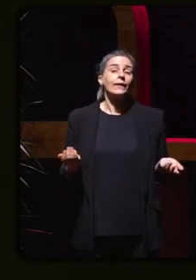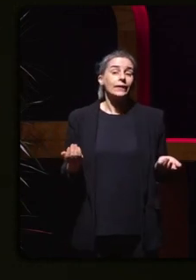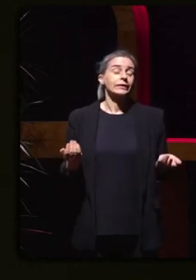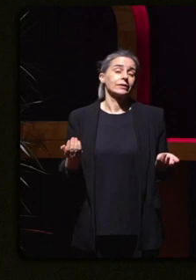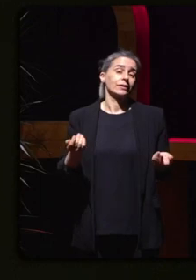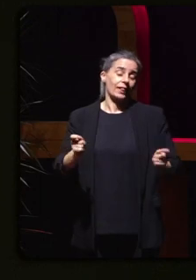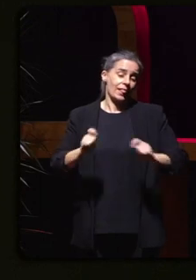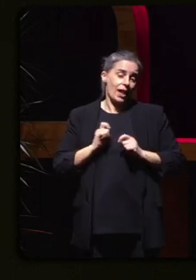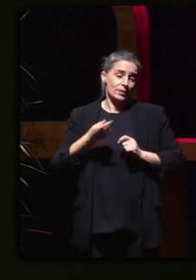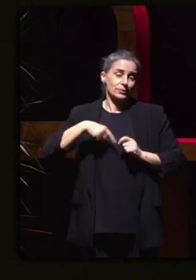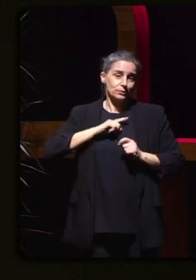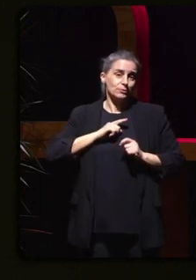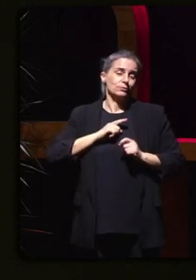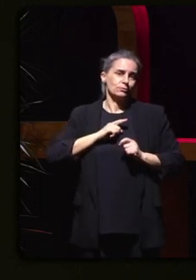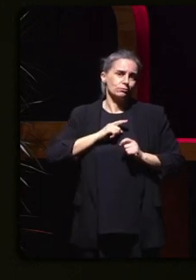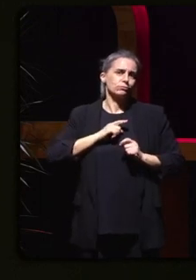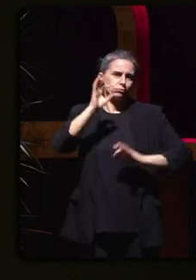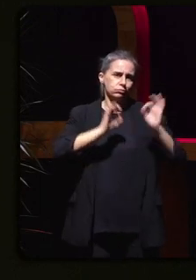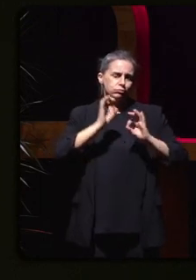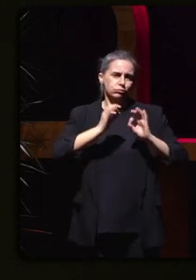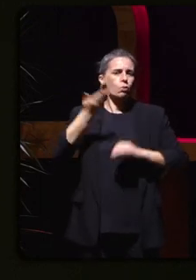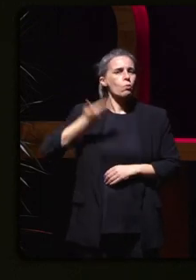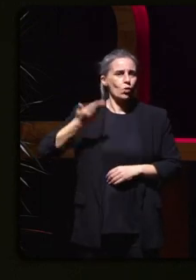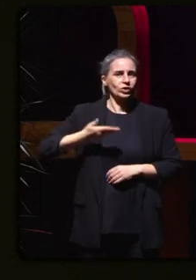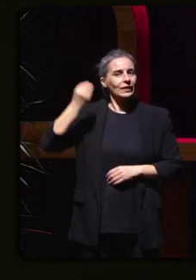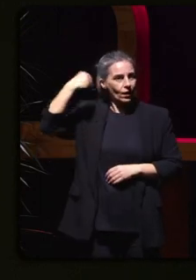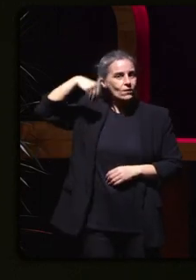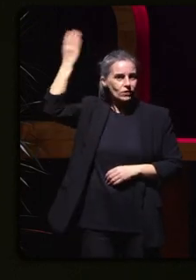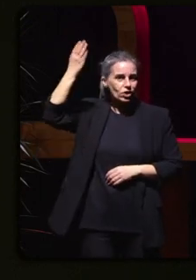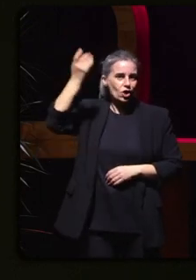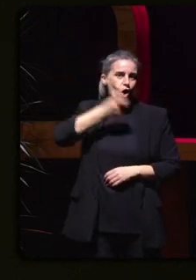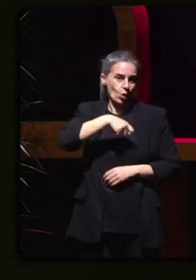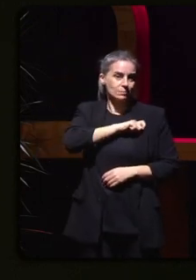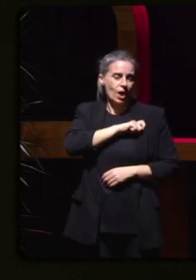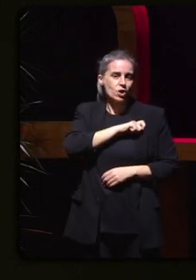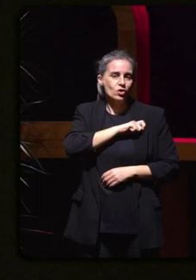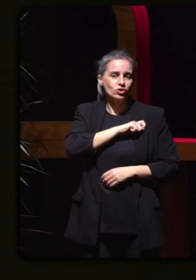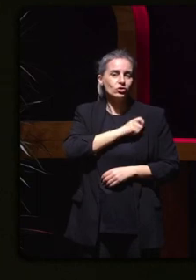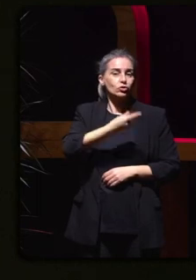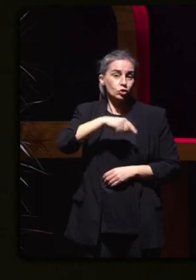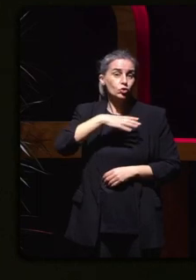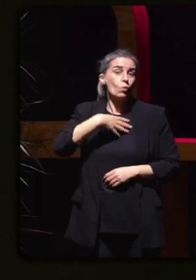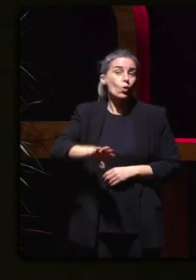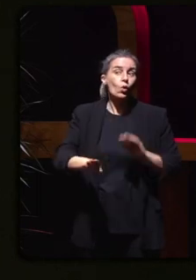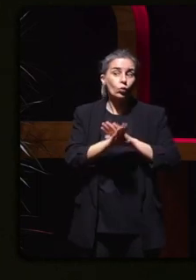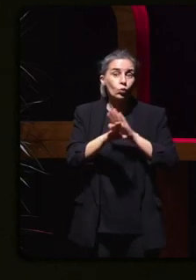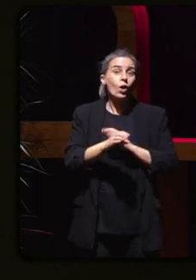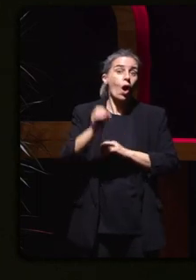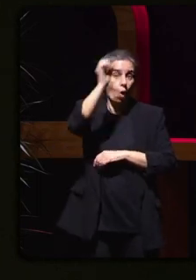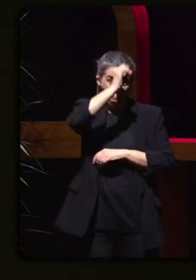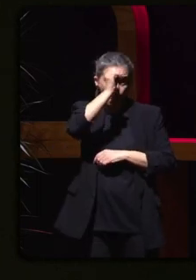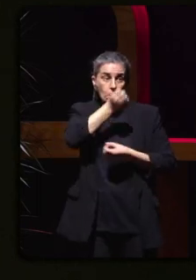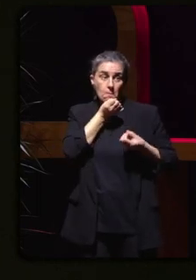tener una cuota importante de ficción en español de la que podremos seguir opinando